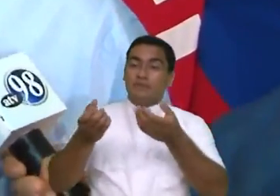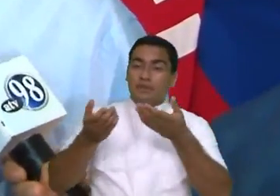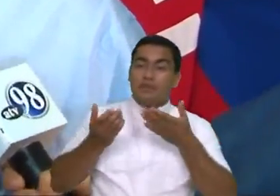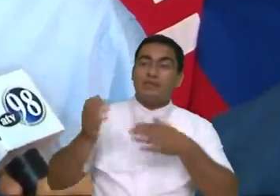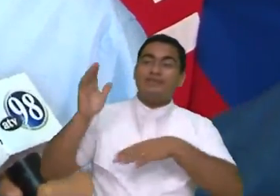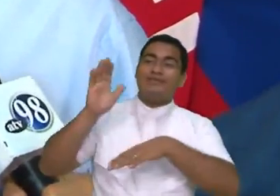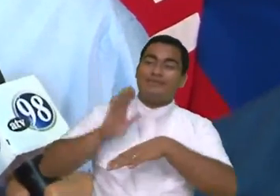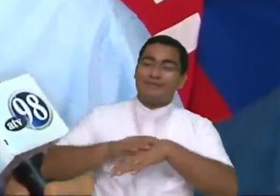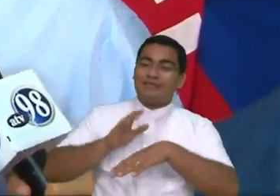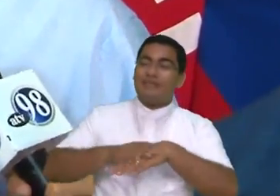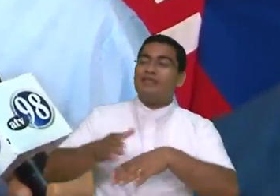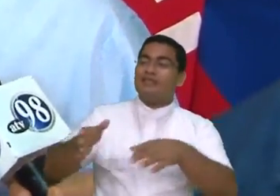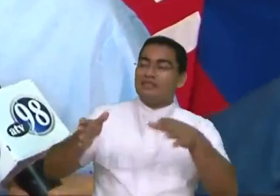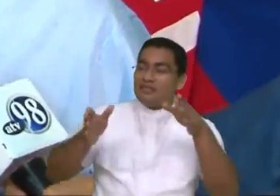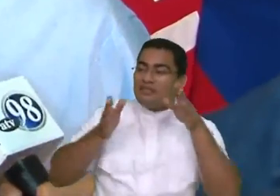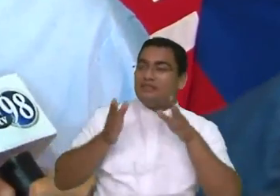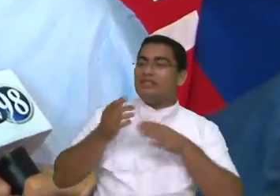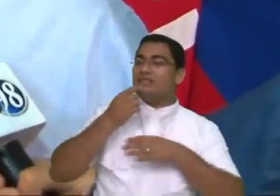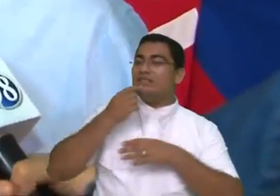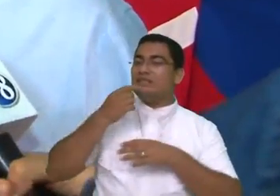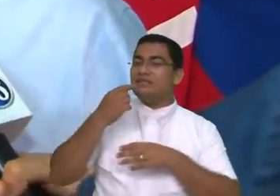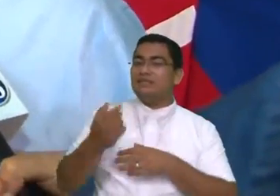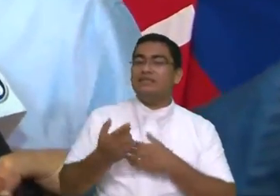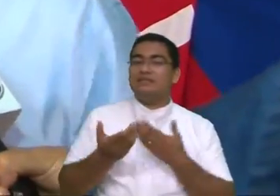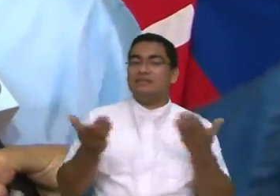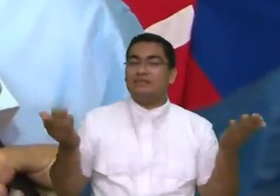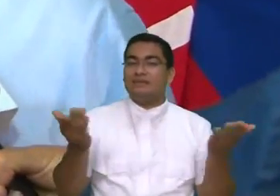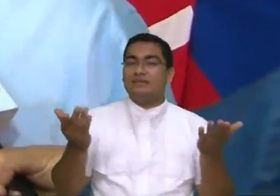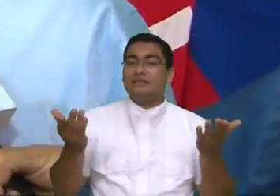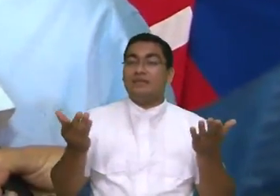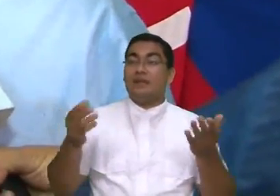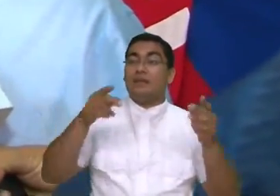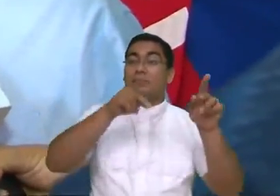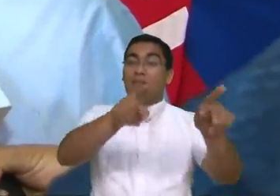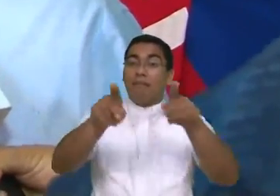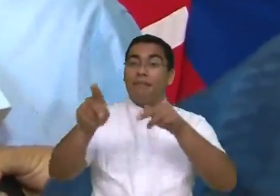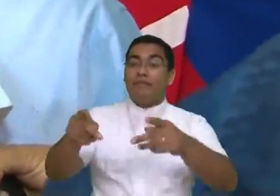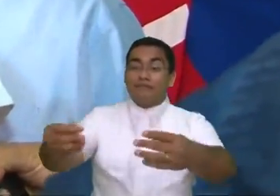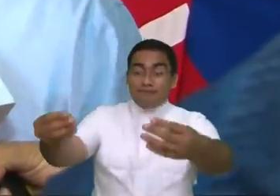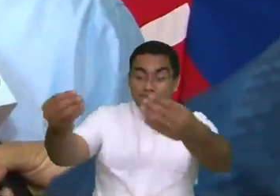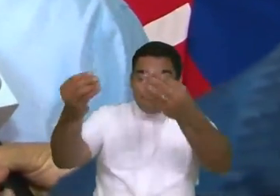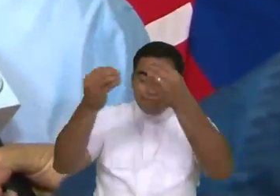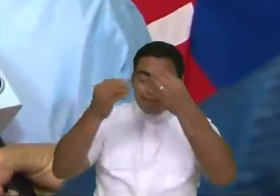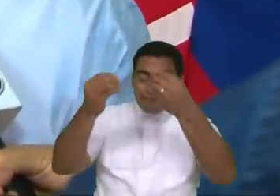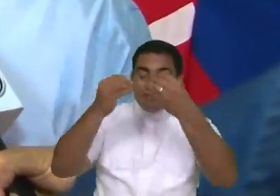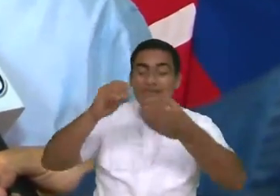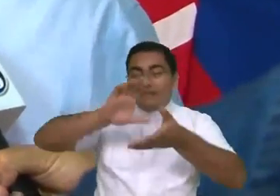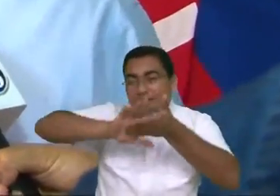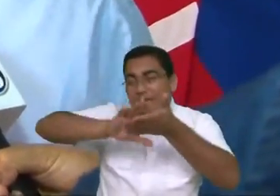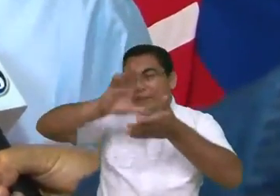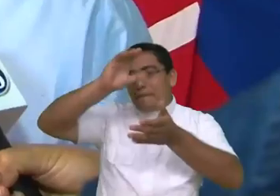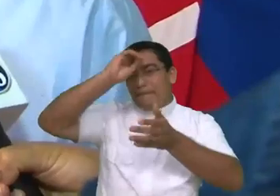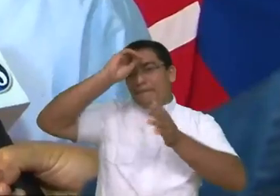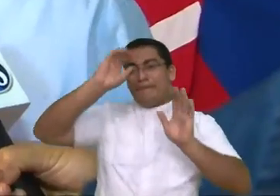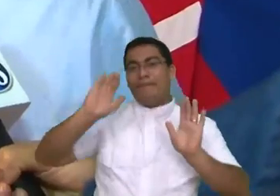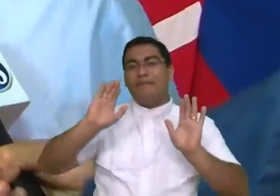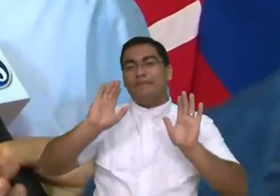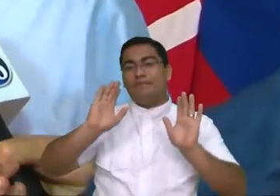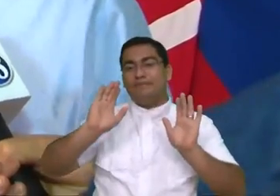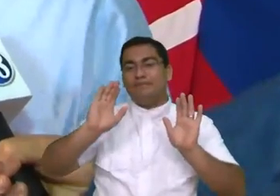llame la atención, nos enseñe. Nosotros necesitamos aprender de la gente, nos